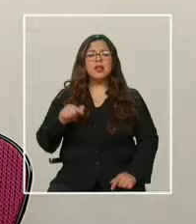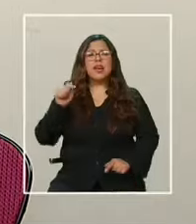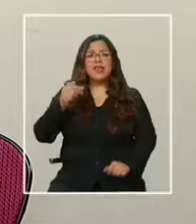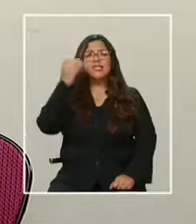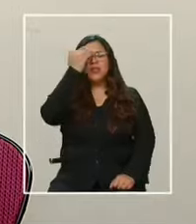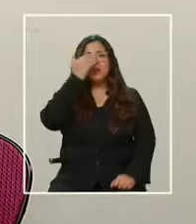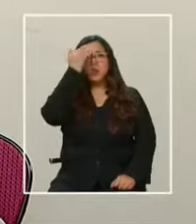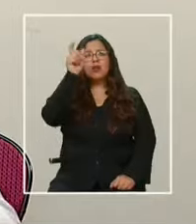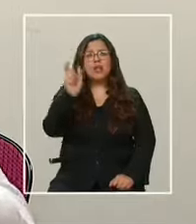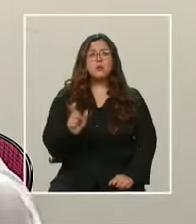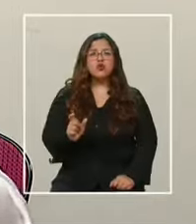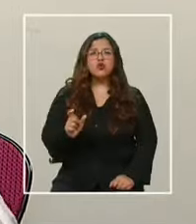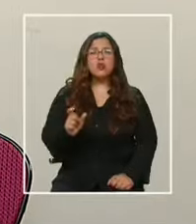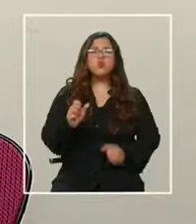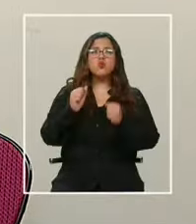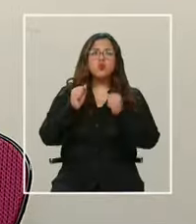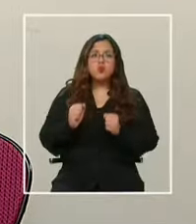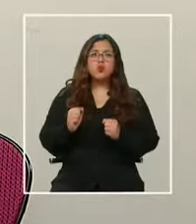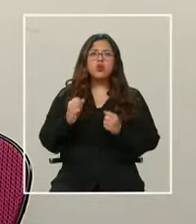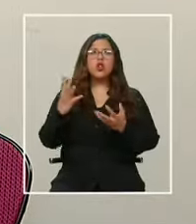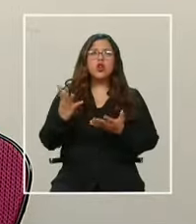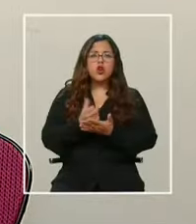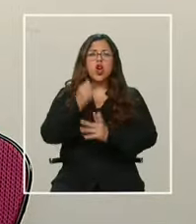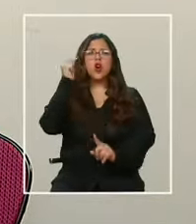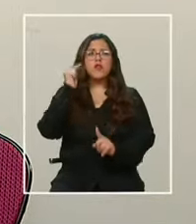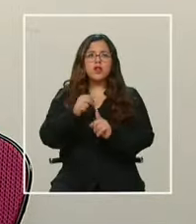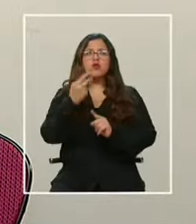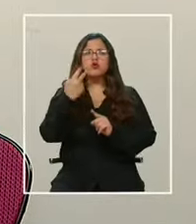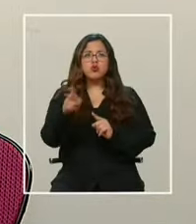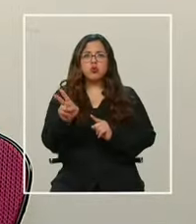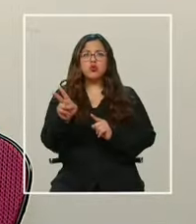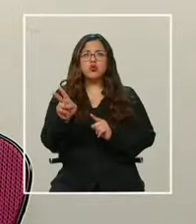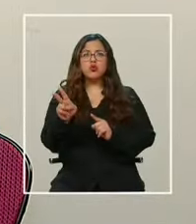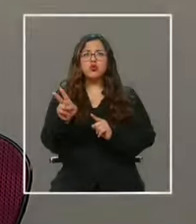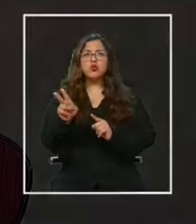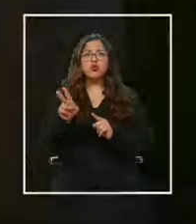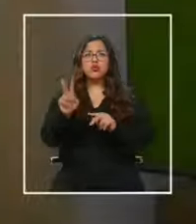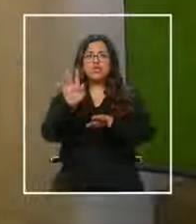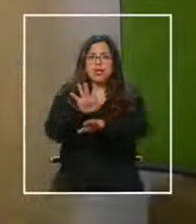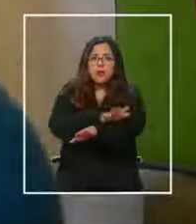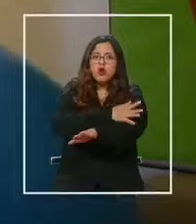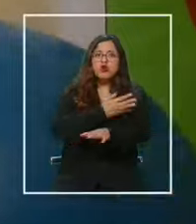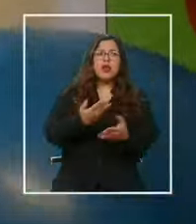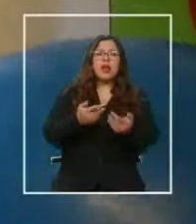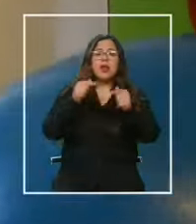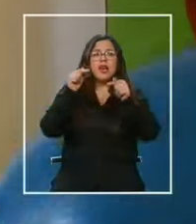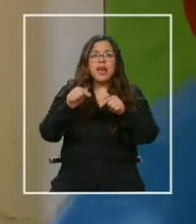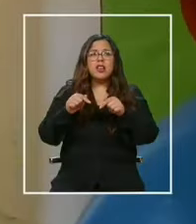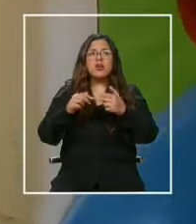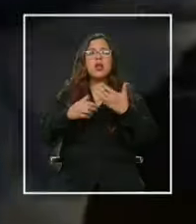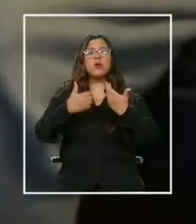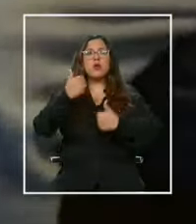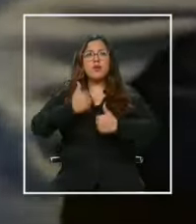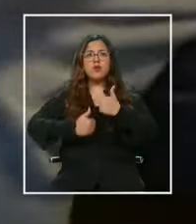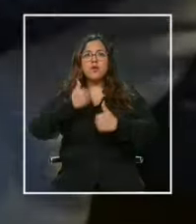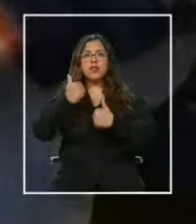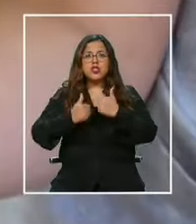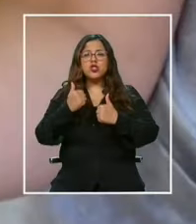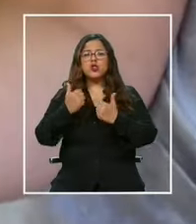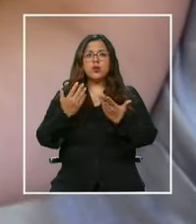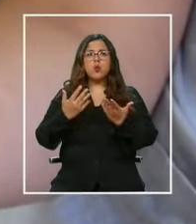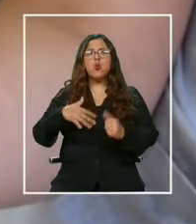preocupa de que la persona pueda lograr sus objetivos personales, emocionales. Se ha convertido en una profesión cada vez